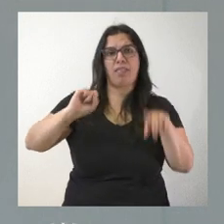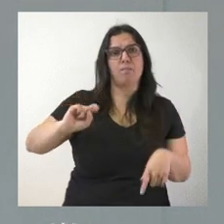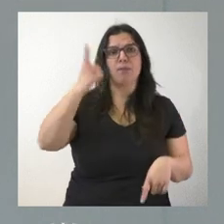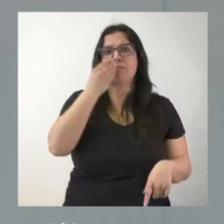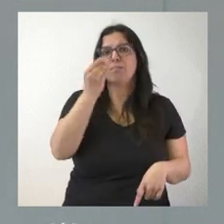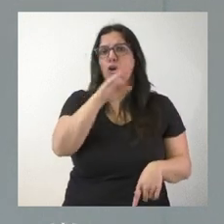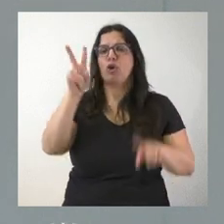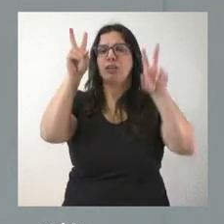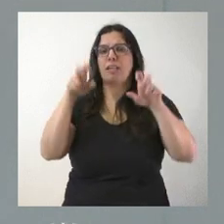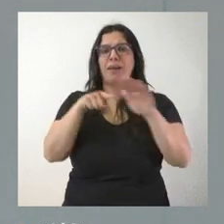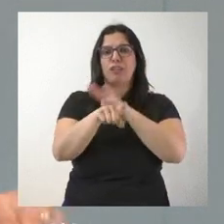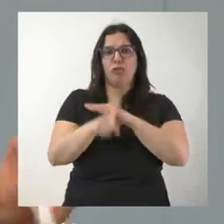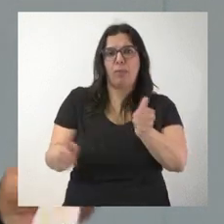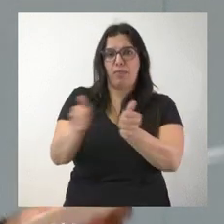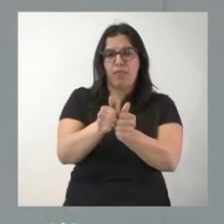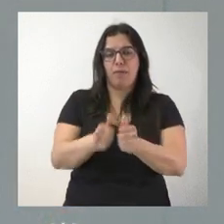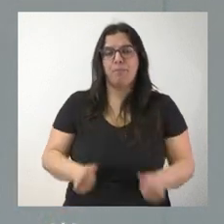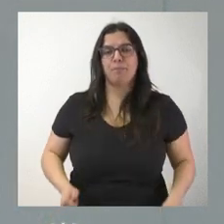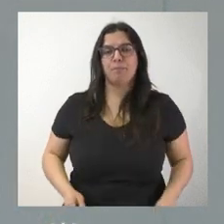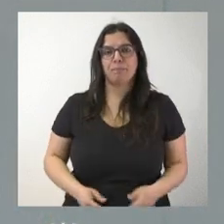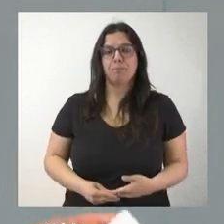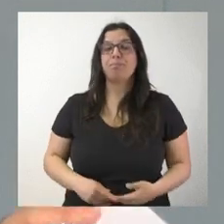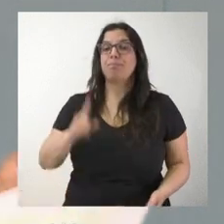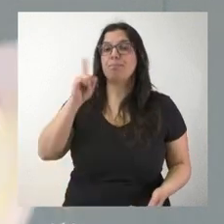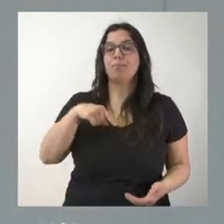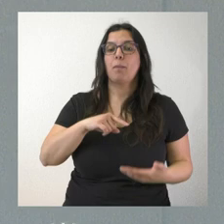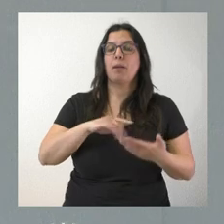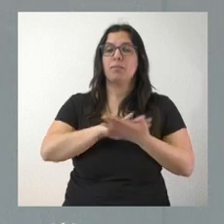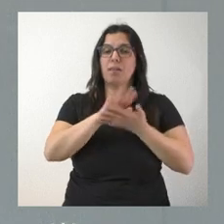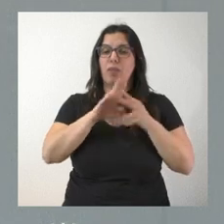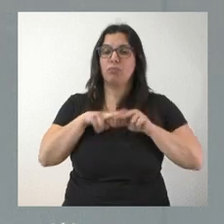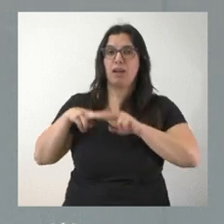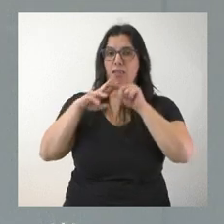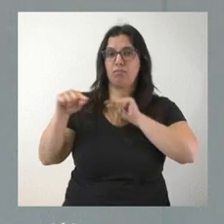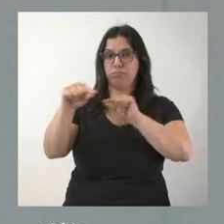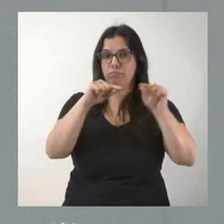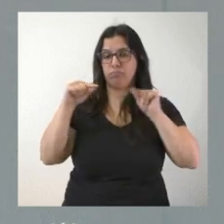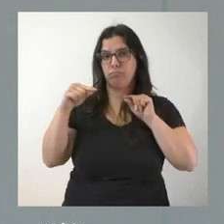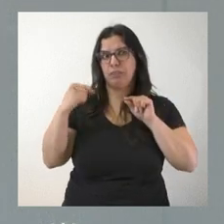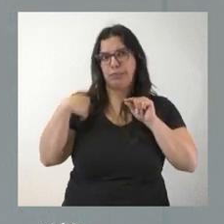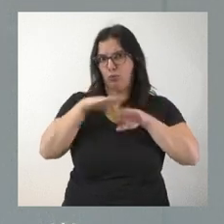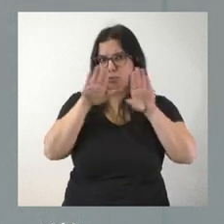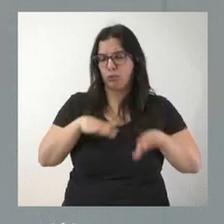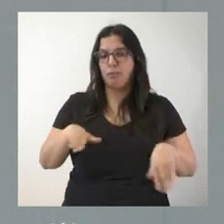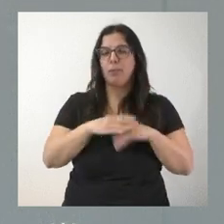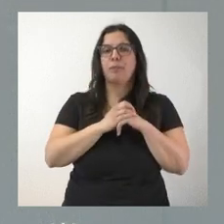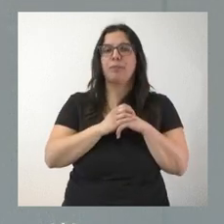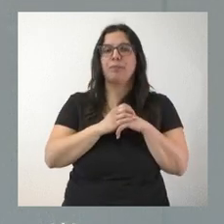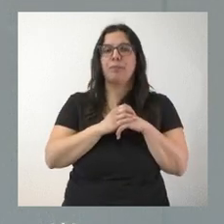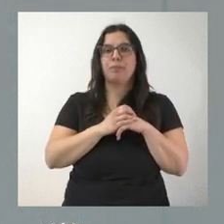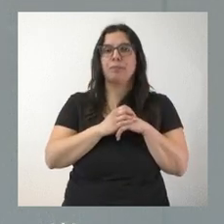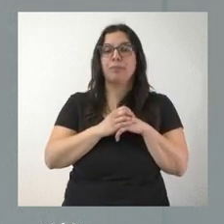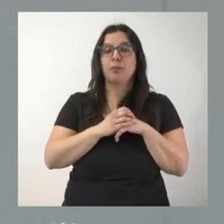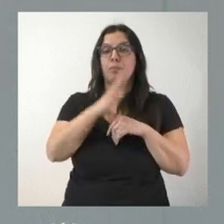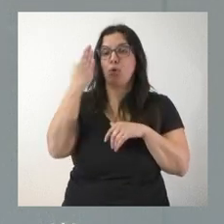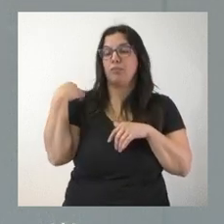de dependencia hemos analizado también y desde aquí ya con ello concluyo y con motivo de que se